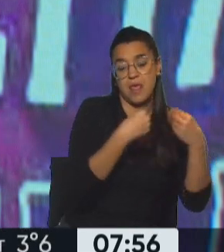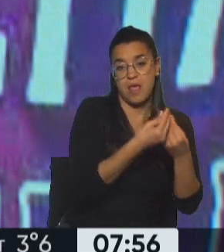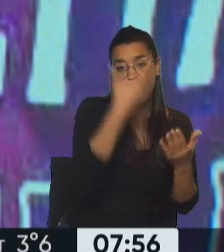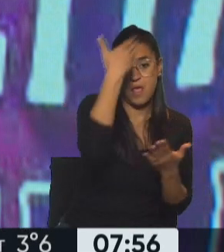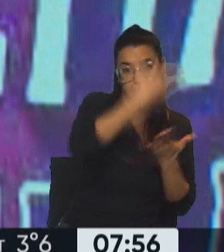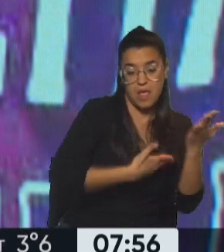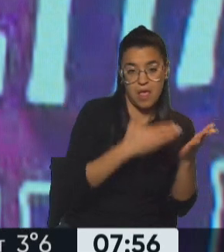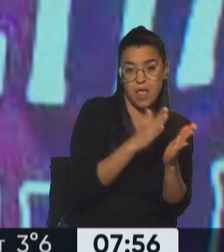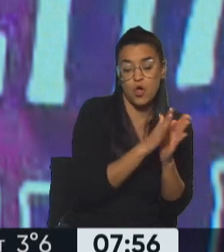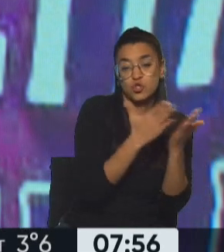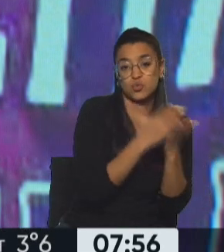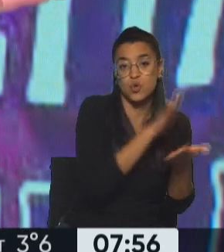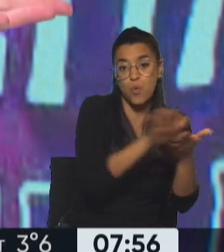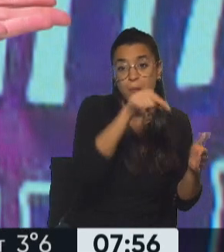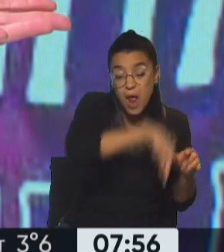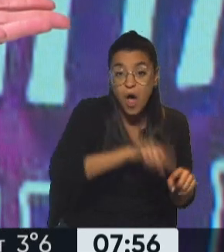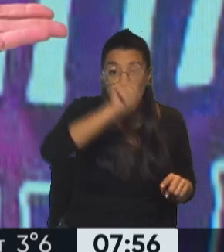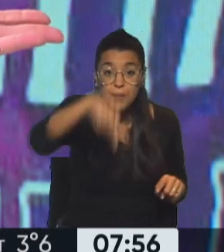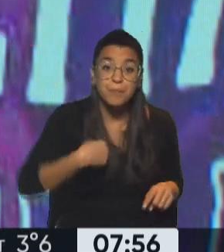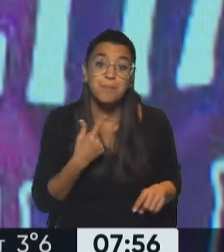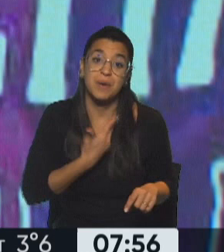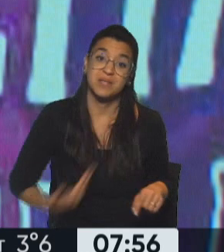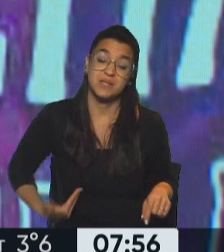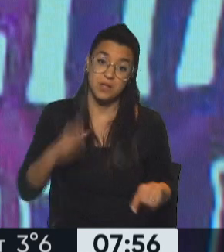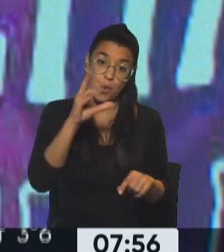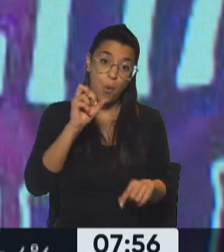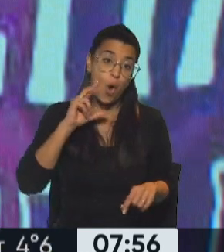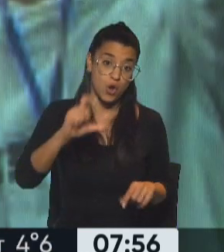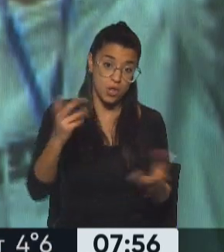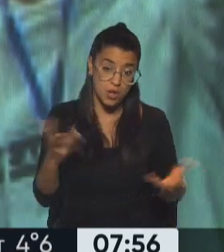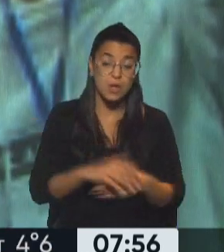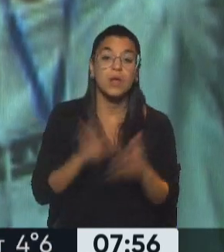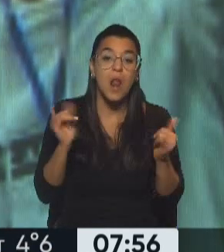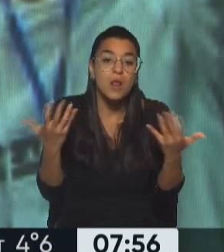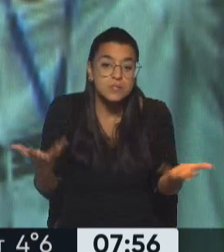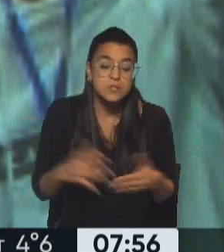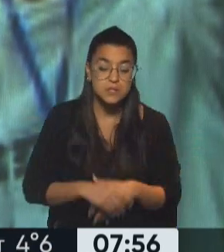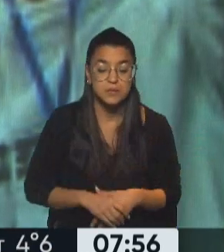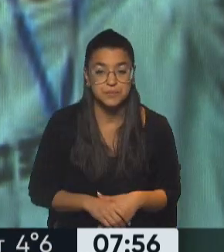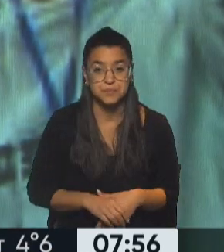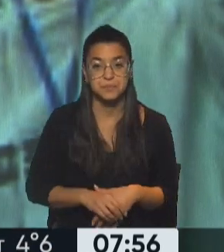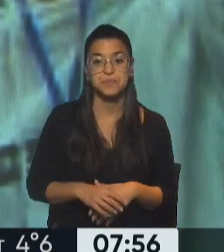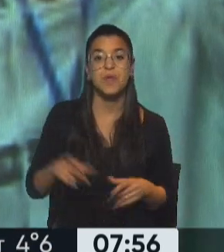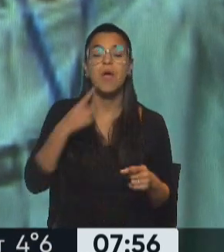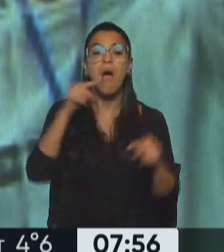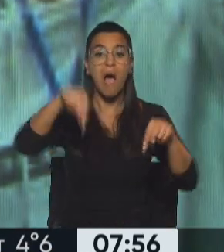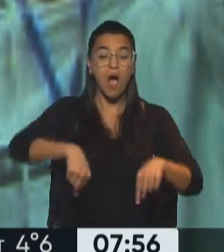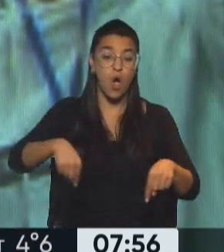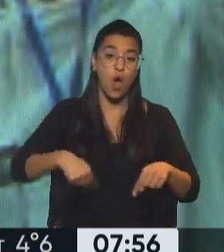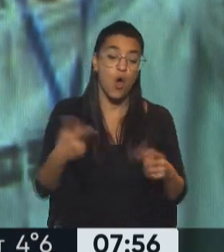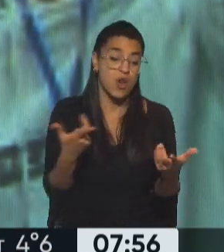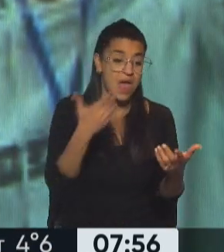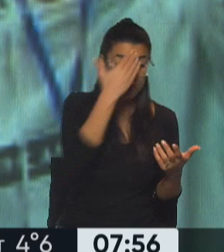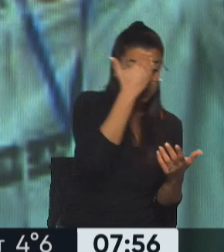implica directamente en el propio presidente chileno verdad como bien decía alejandra recién claro bueno si ese es el tema de que está atada